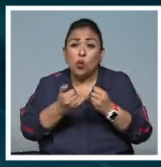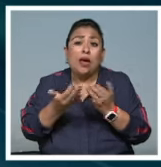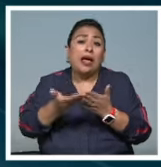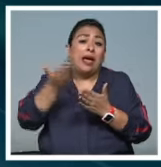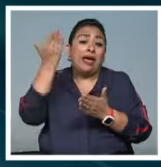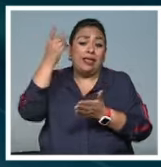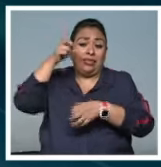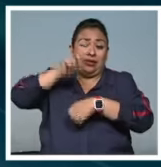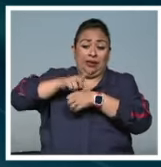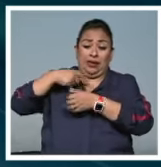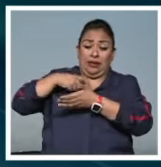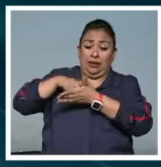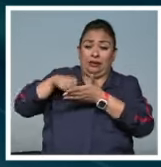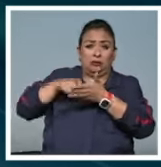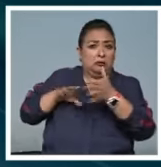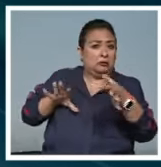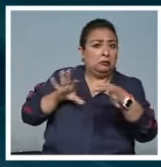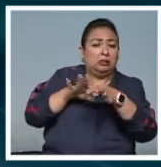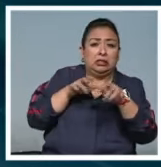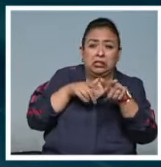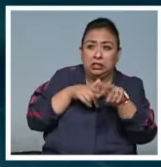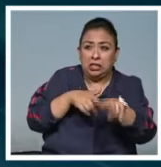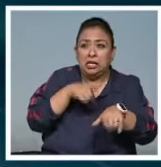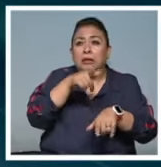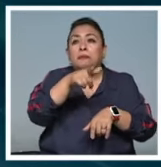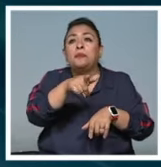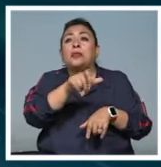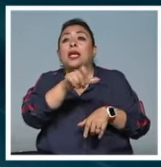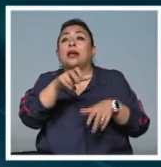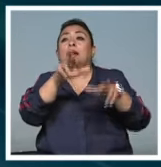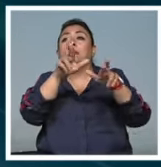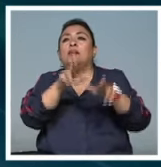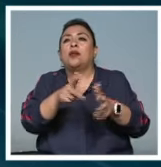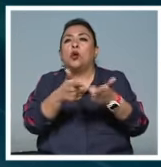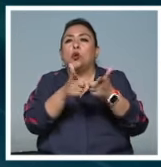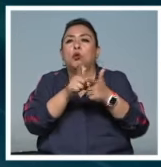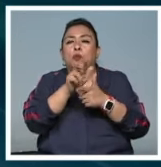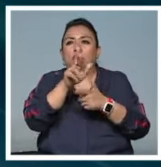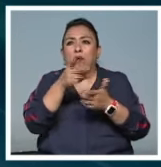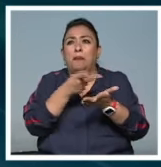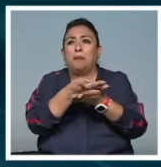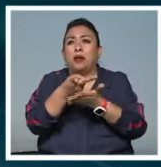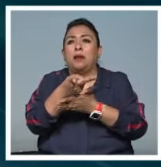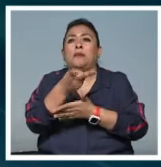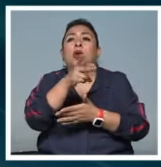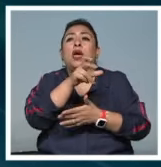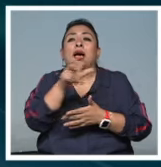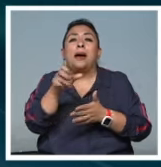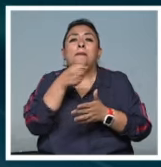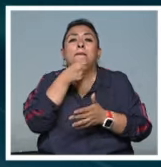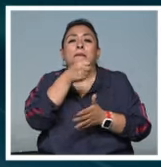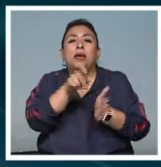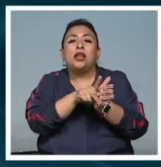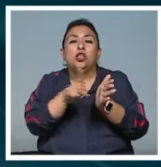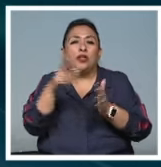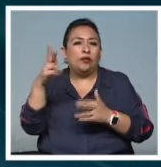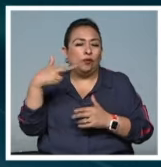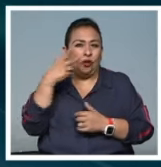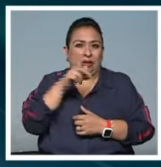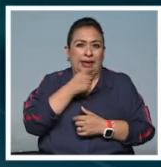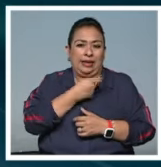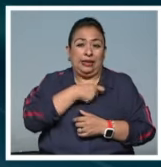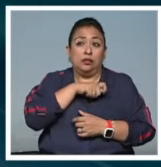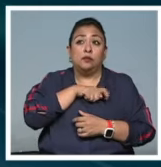los escribió Germán. Emblema del Grupo Reforma y galardonado con el Premio de Periodismo Rey de España,